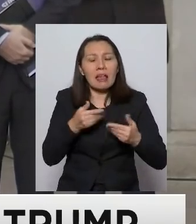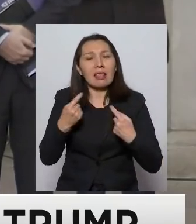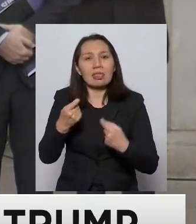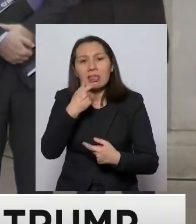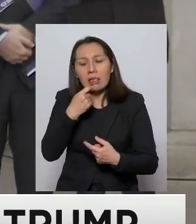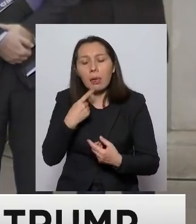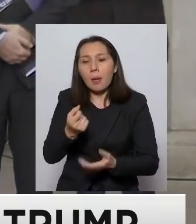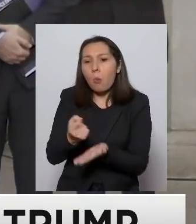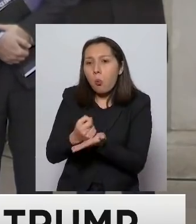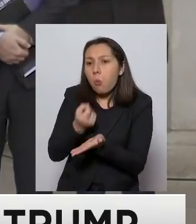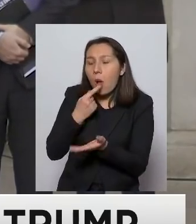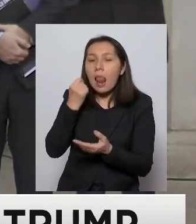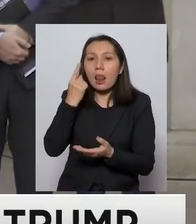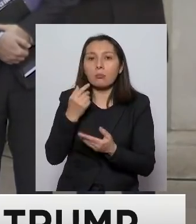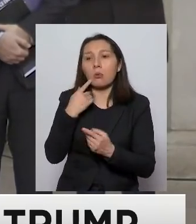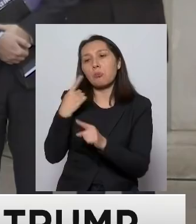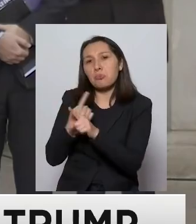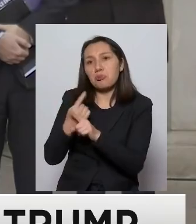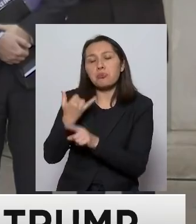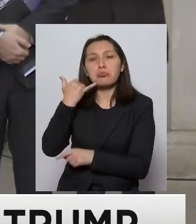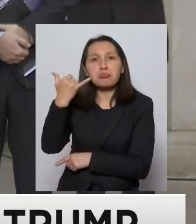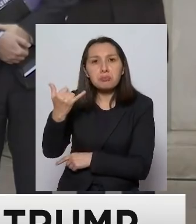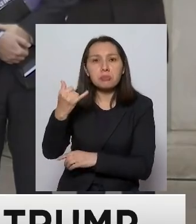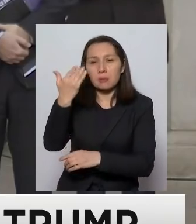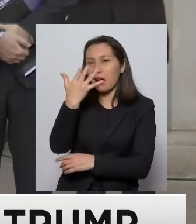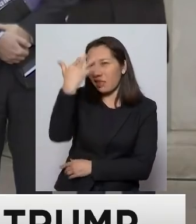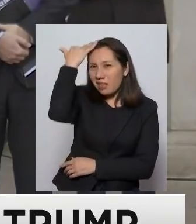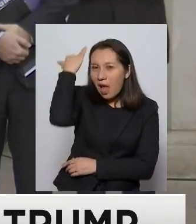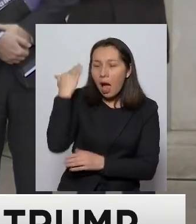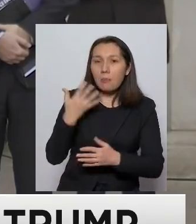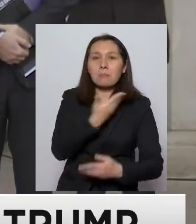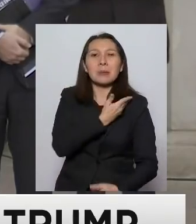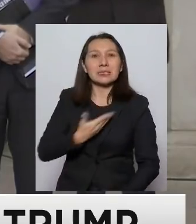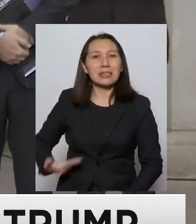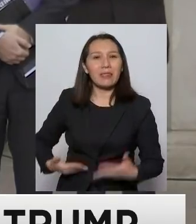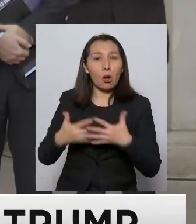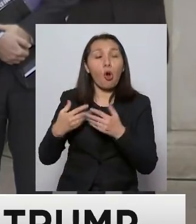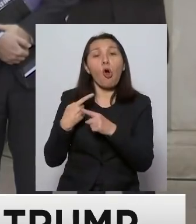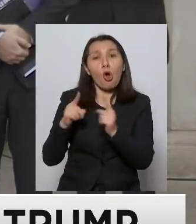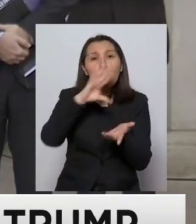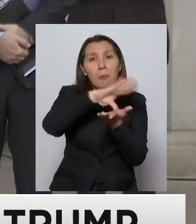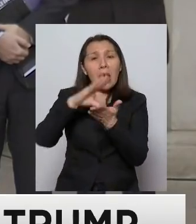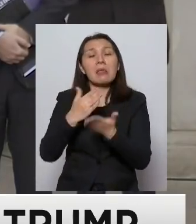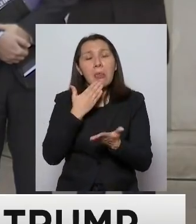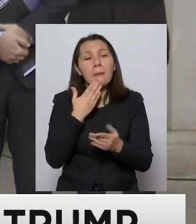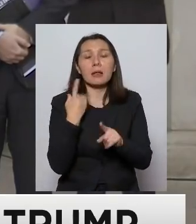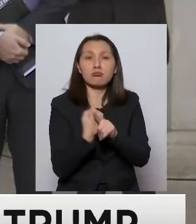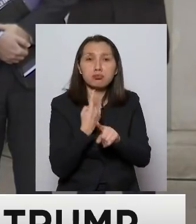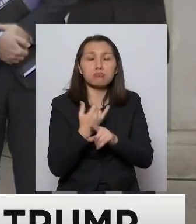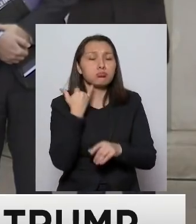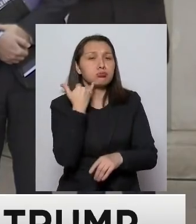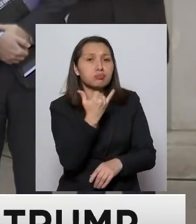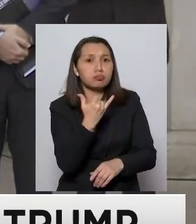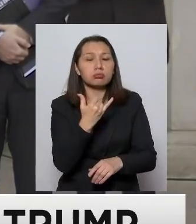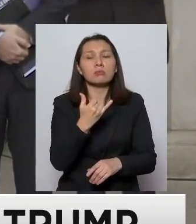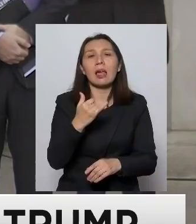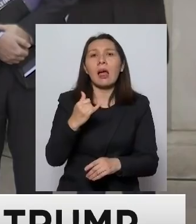cosas conversamos con el presidente Trump, igual como lo hemos conversado con otros países como